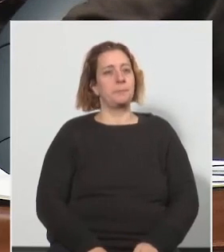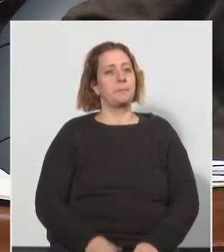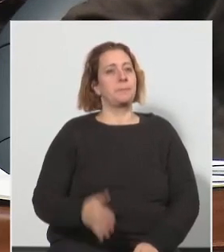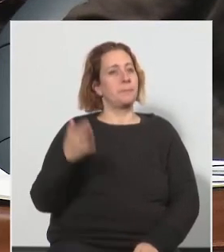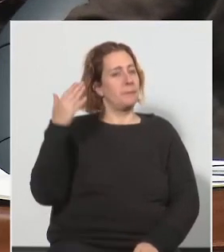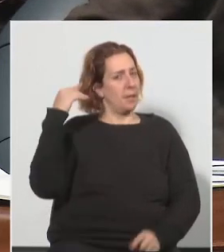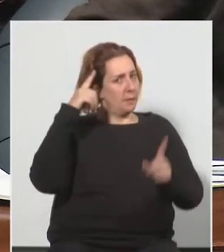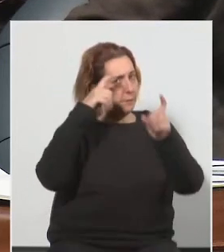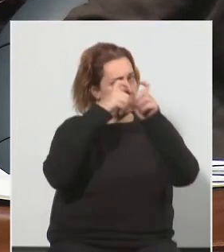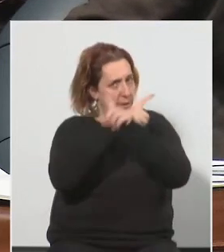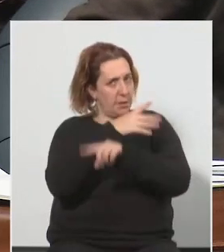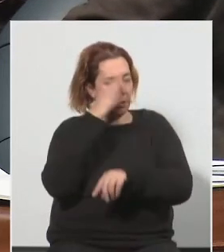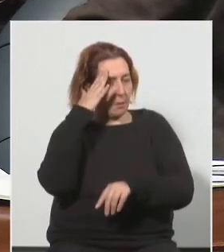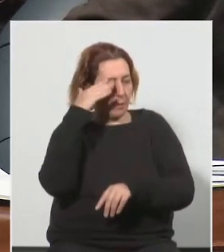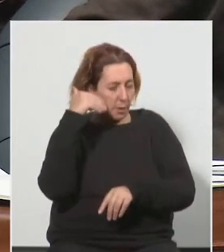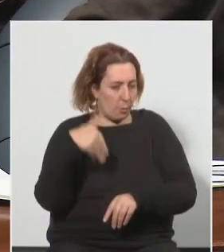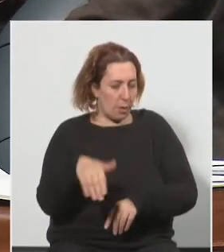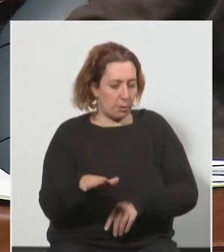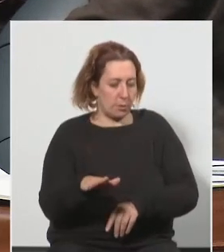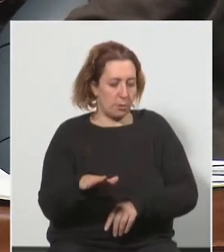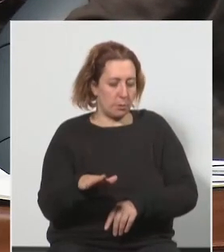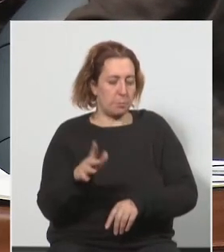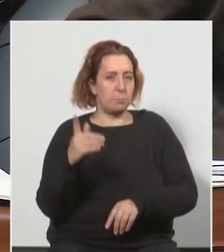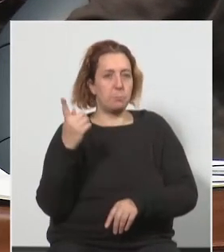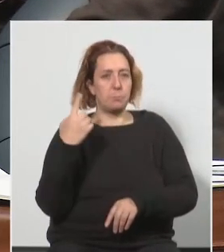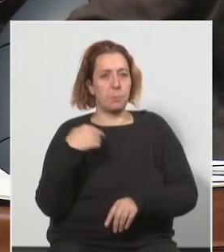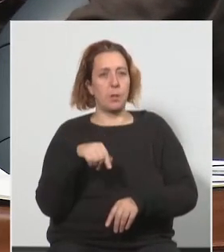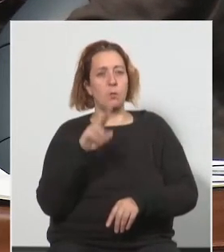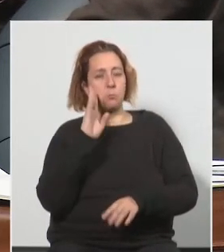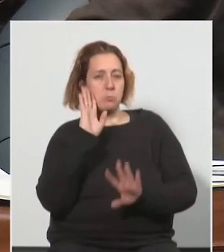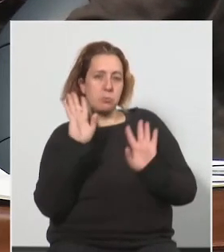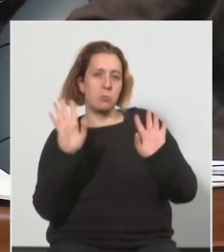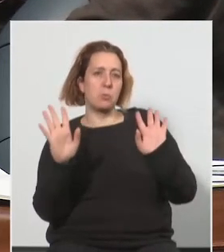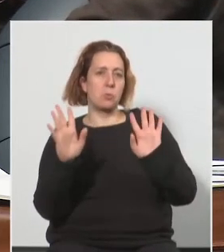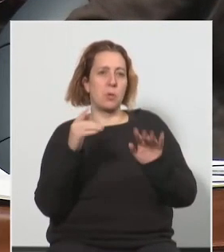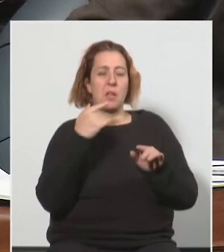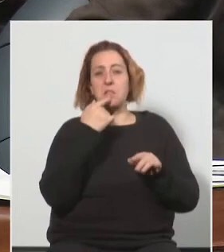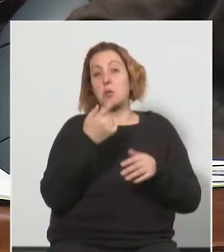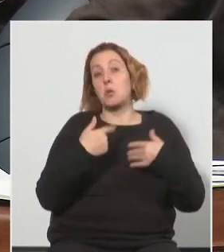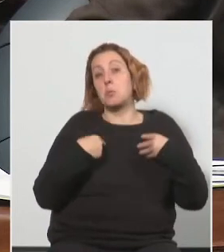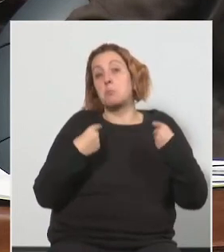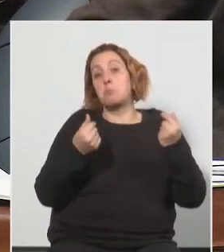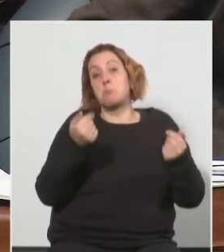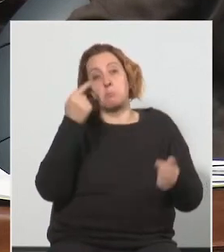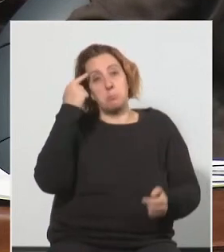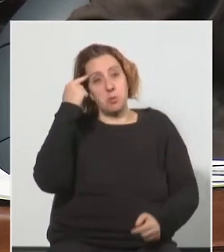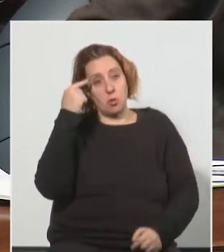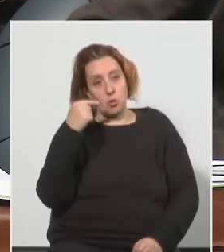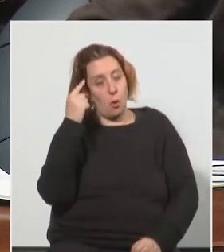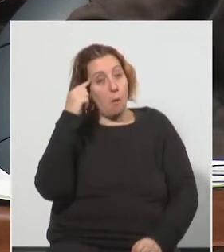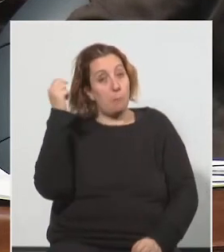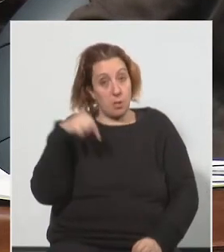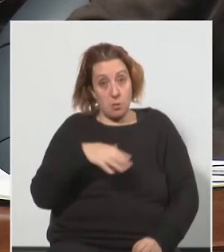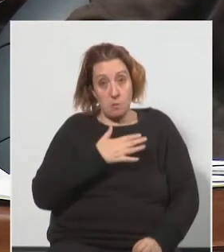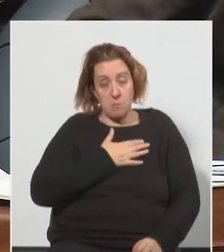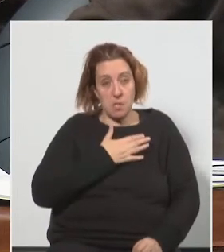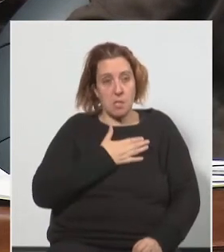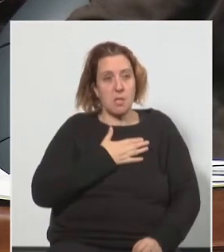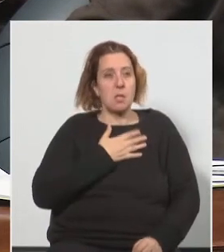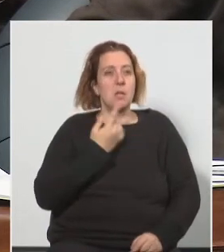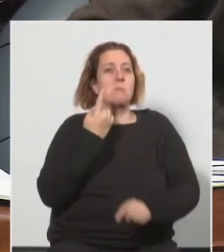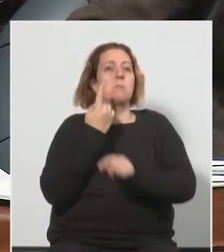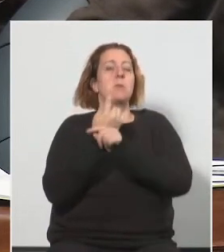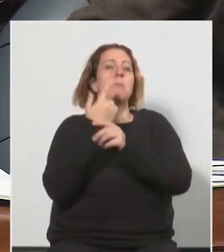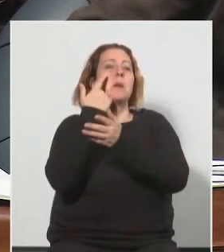Resulta difícil de estimar, pero yo voy a aventurar mi percepción. En mi opinión, la